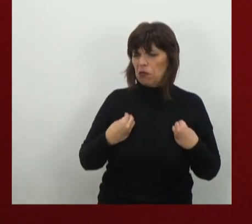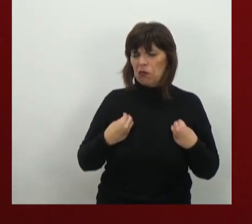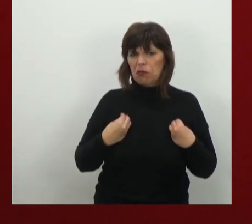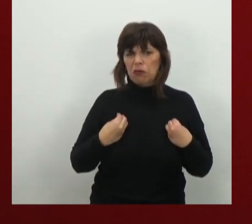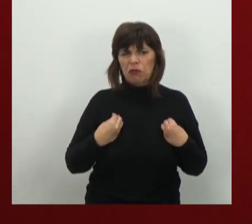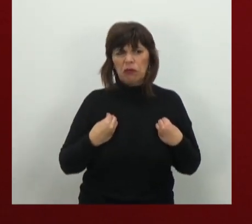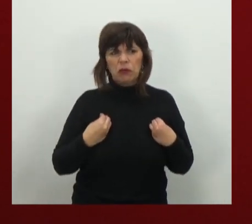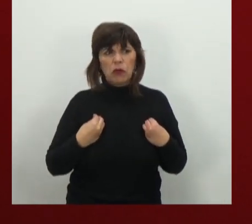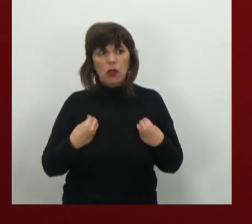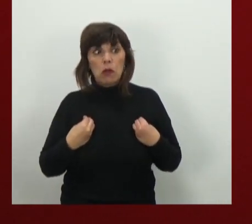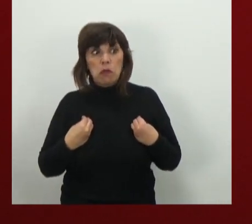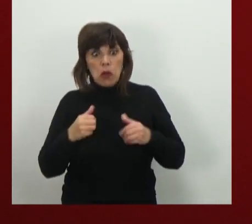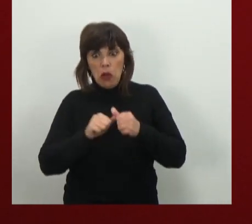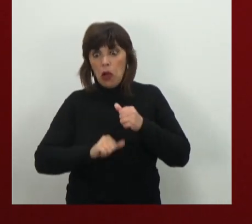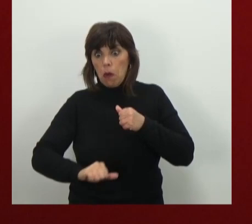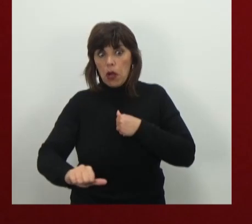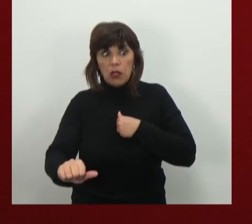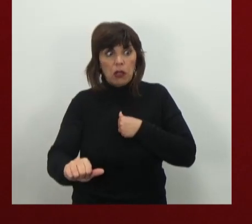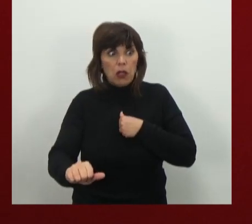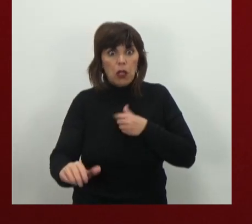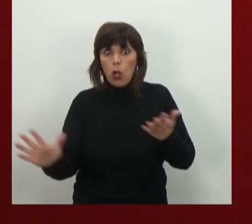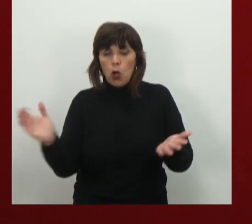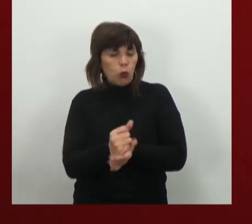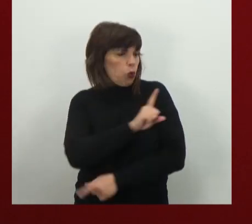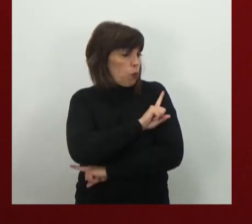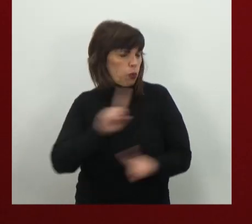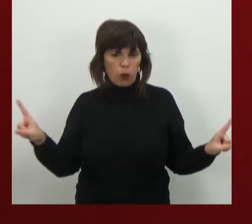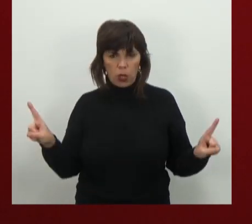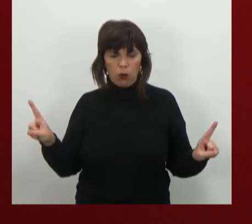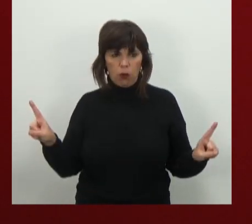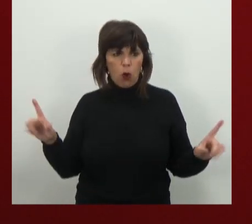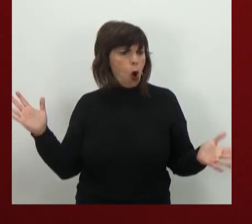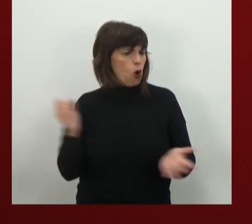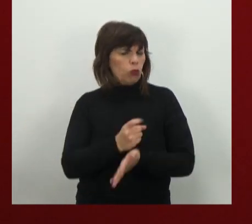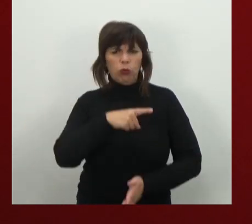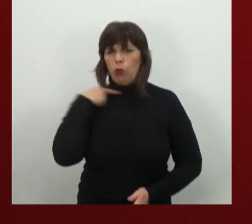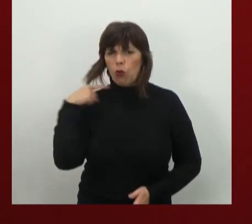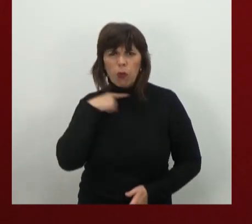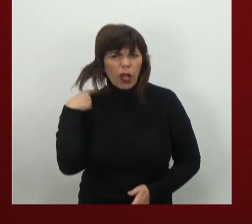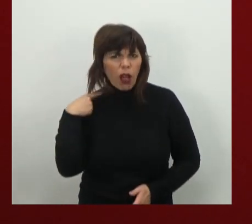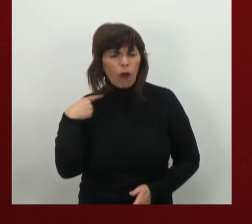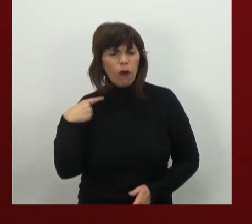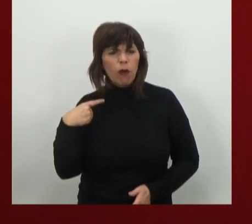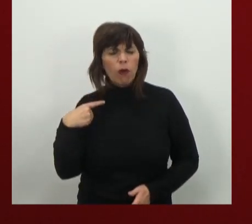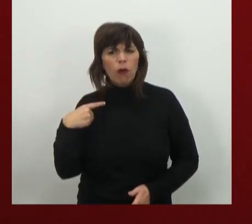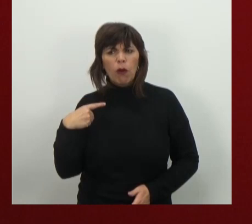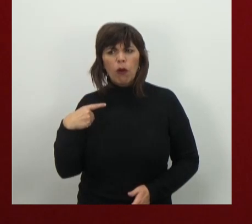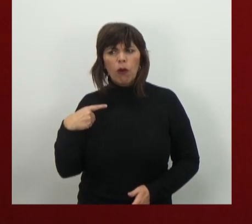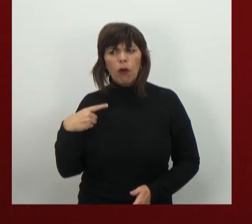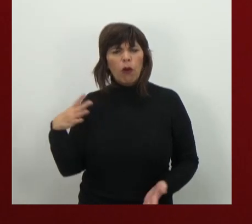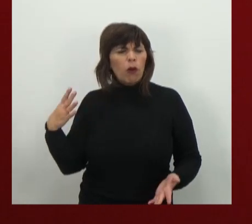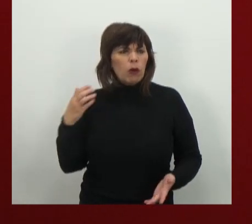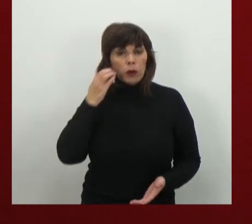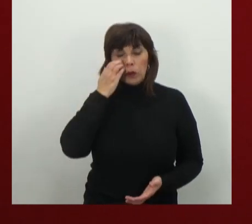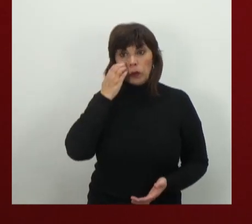Ahora todo estaba prohibido, todo era pecado. Todo era, solo importaba si era la doctrina sana.